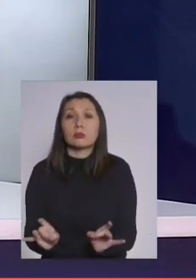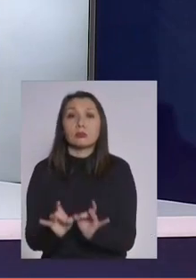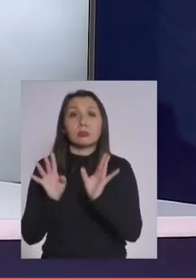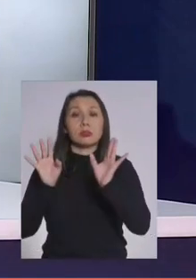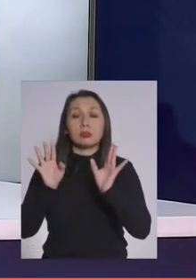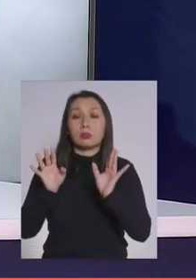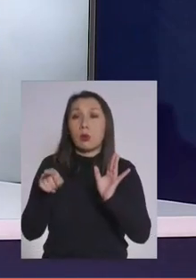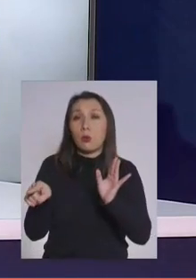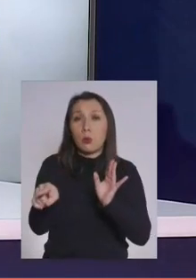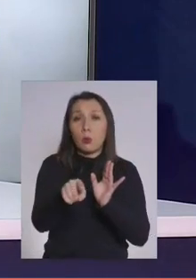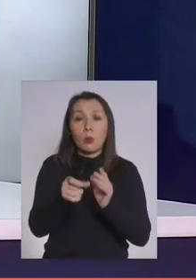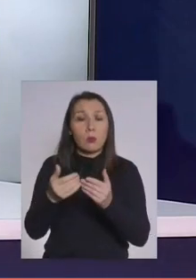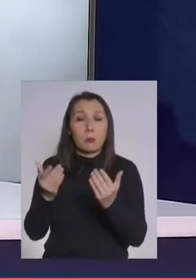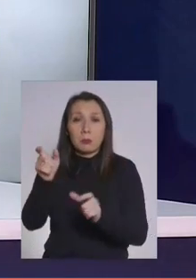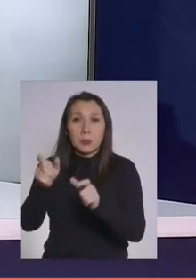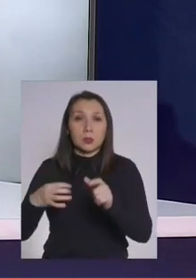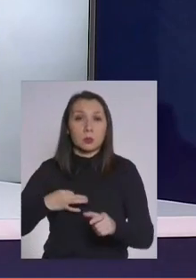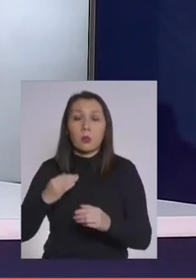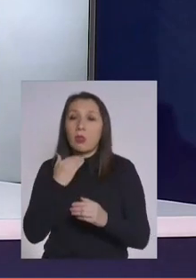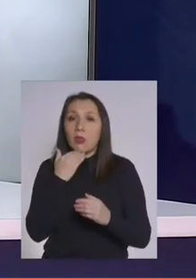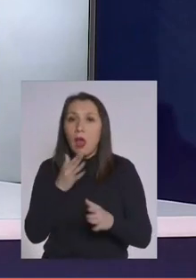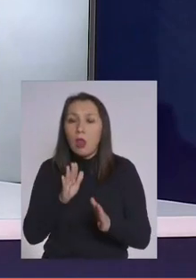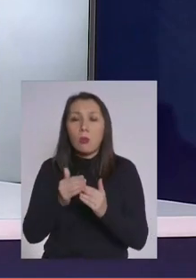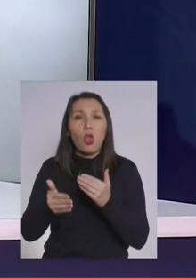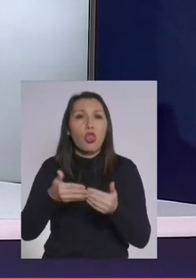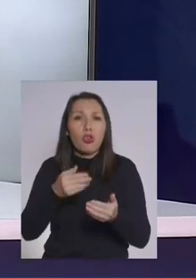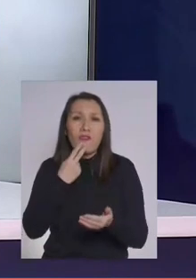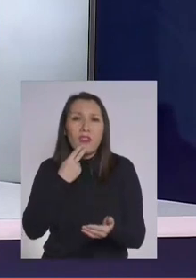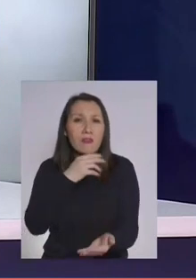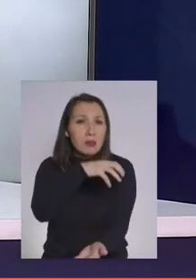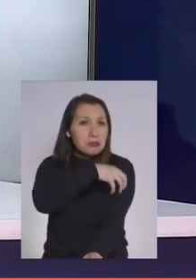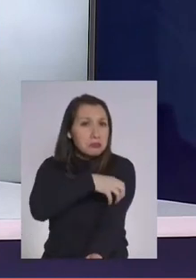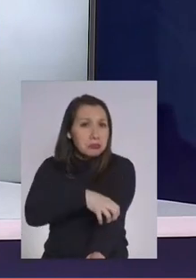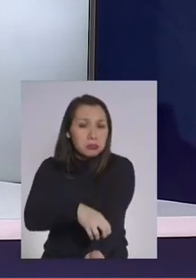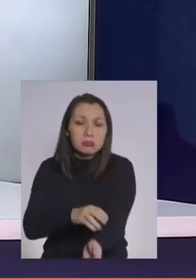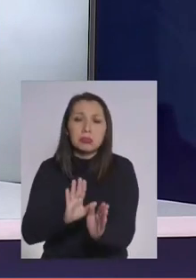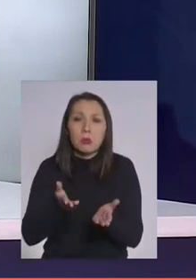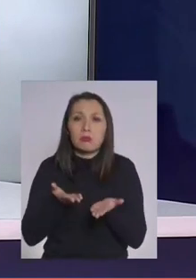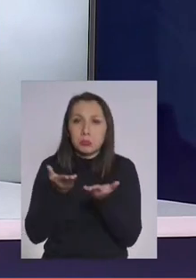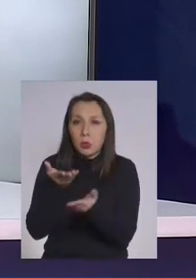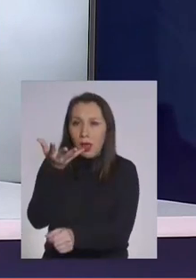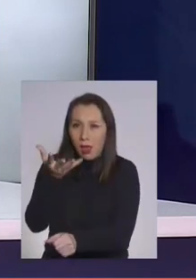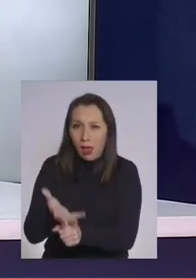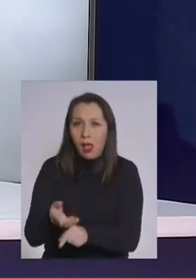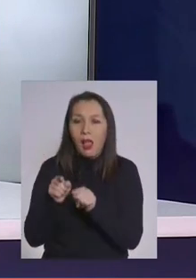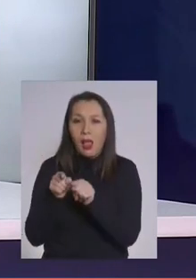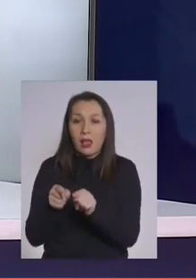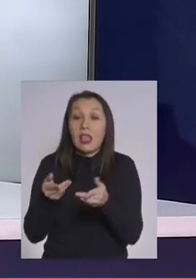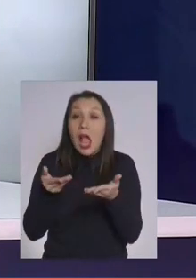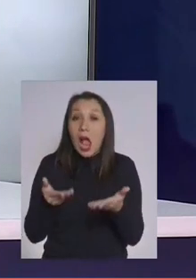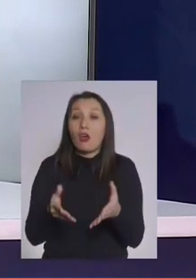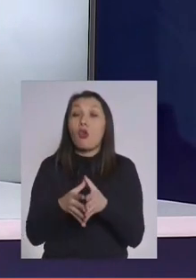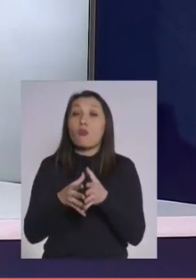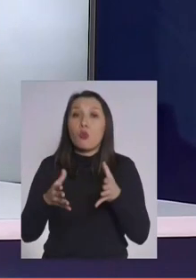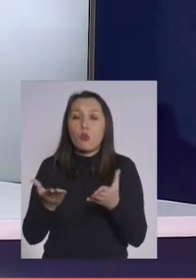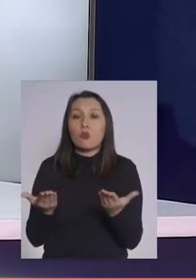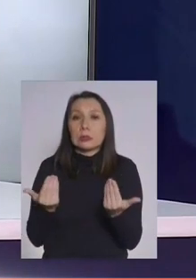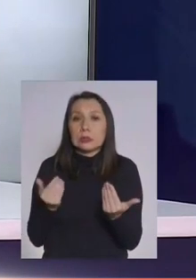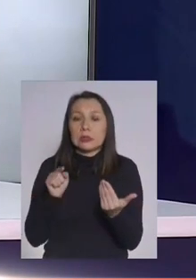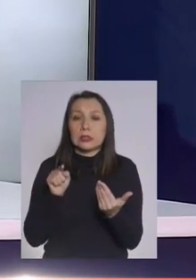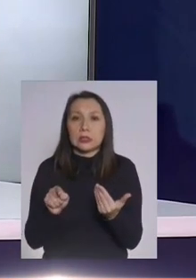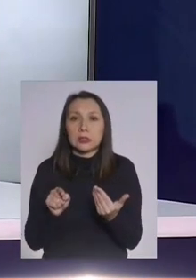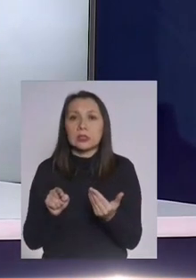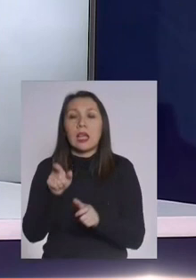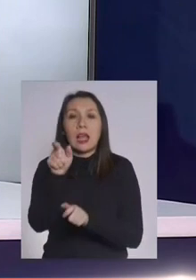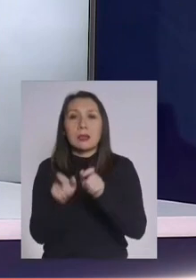cualquier ciudadano independiente de la ciudad en donde viva y en estos minutos están siendo muy requeridos por